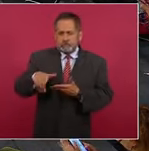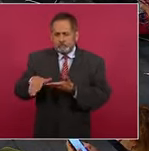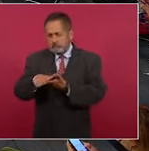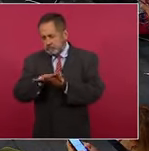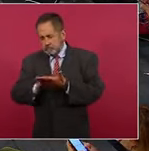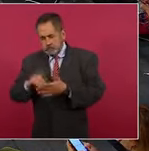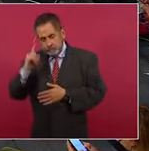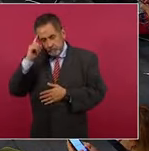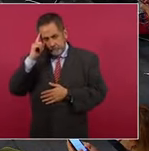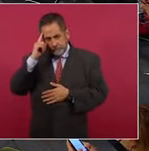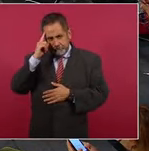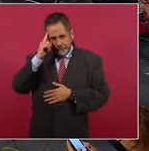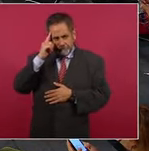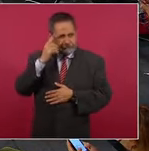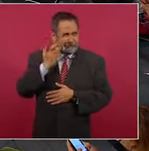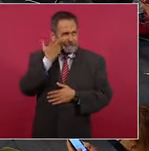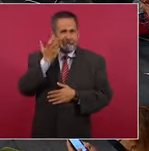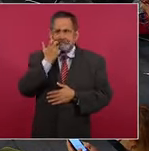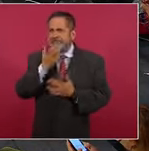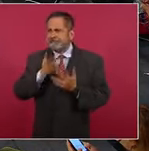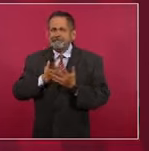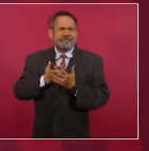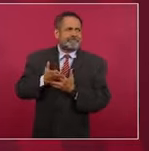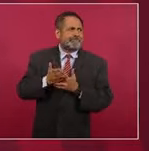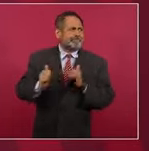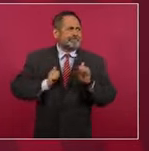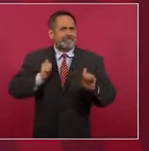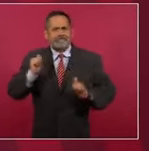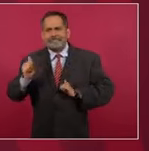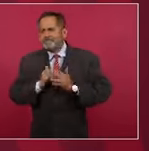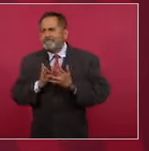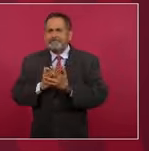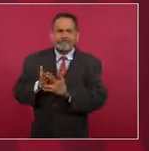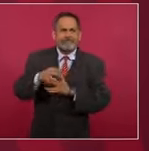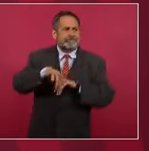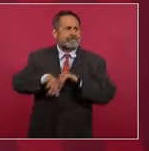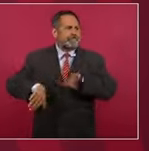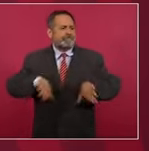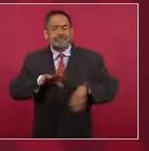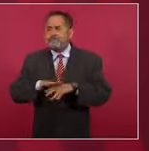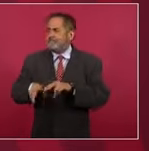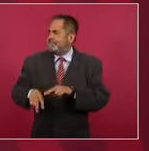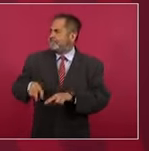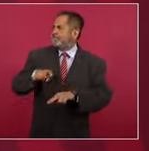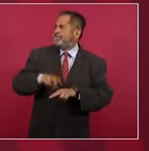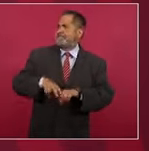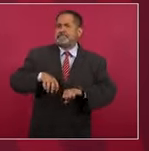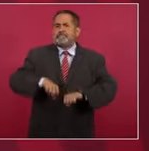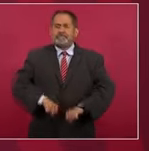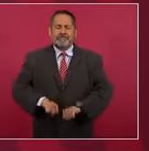de colarse, entre comillas, y ir ascendiendo,